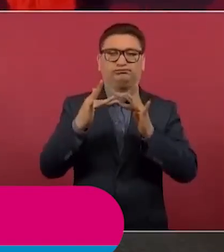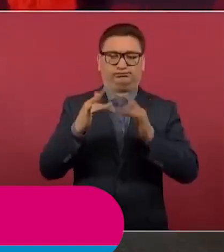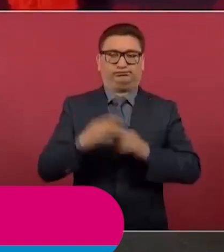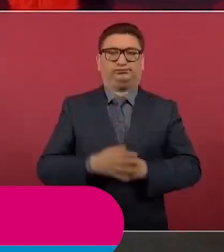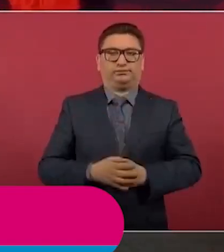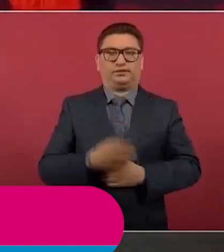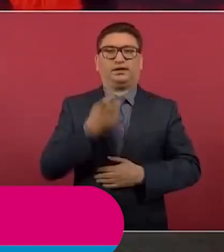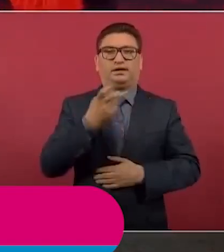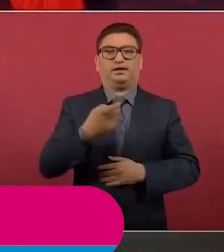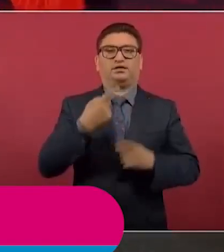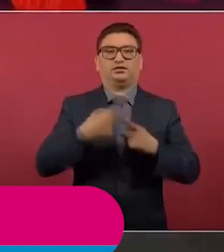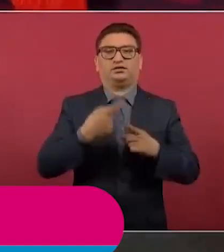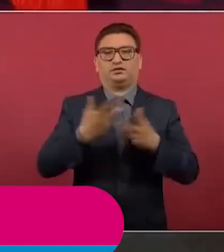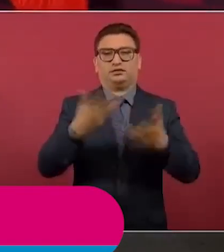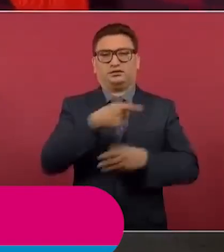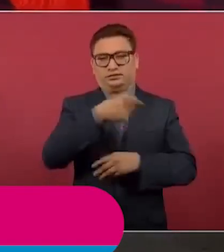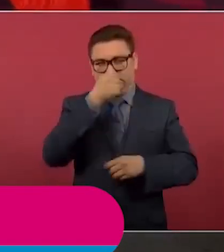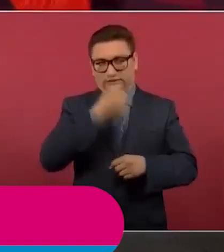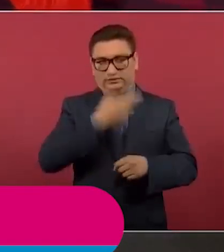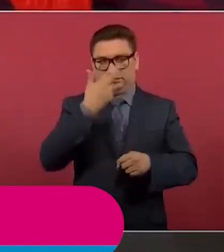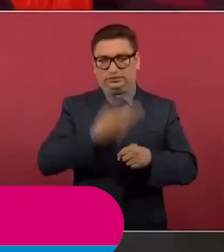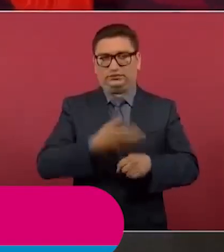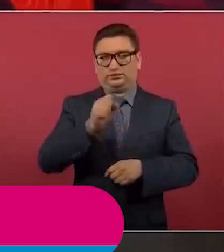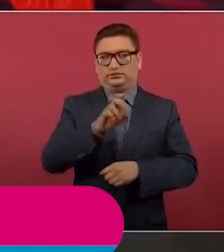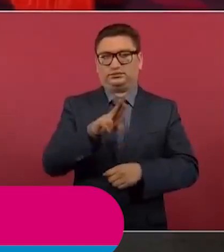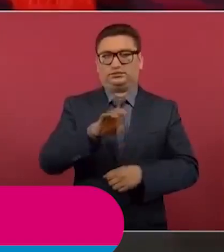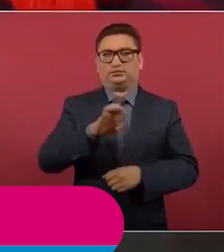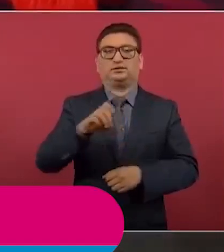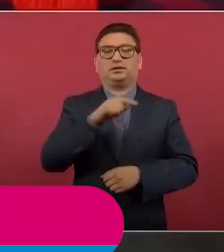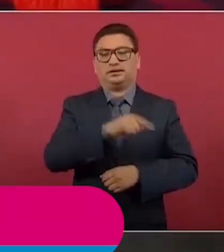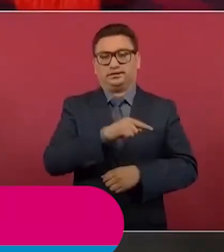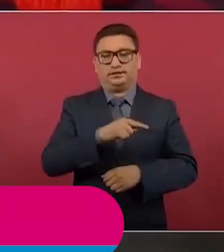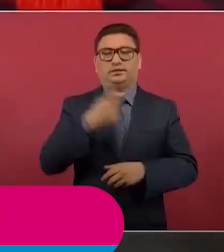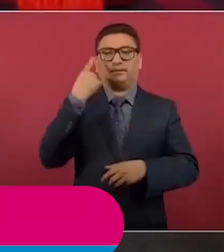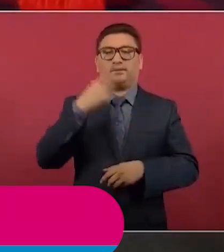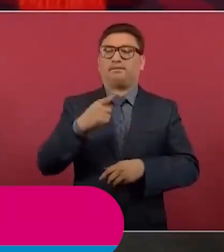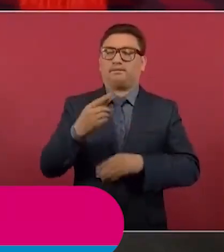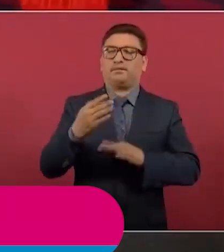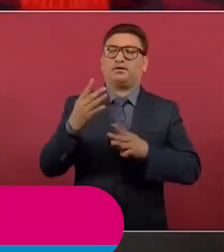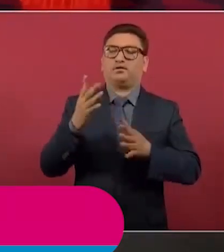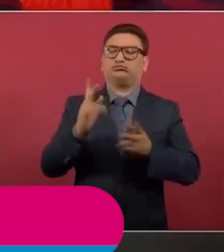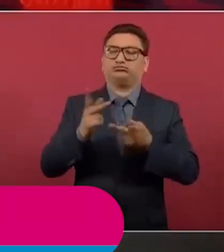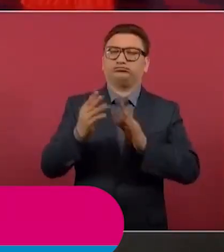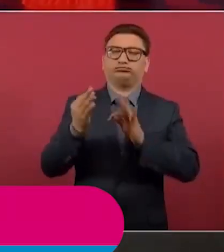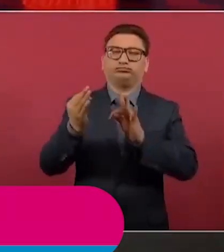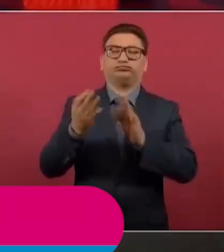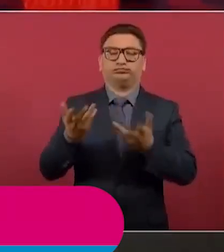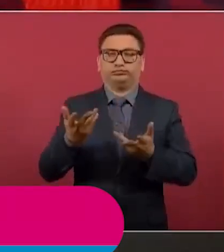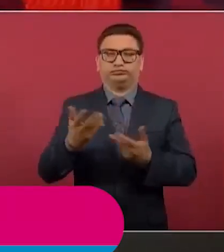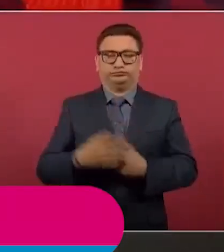está haciendo ya el secretario de Relaciones Exteriores para tener una postura